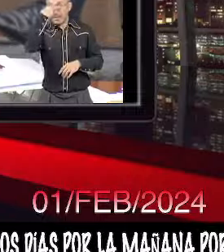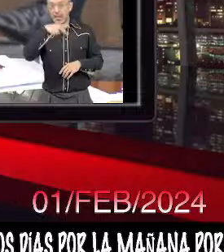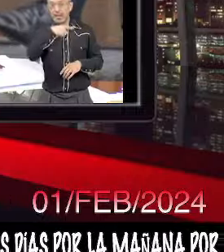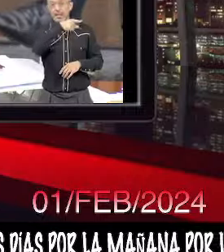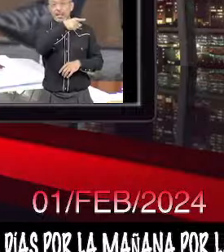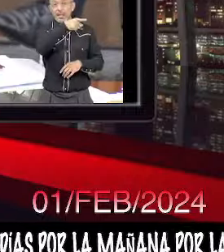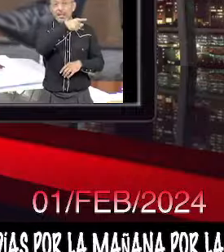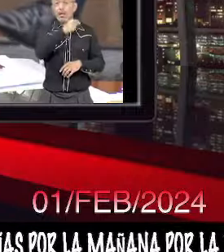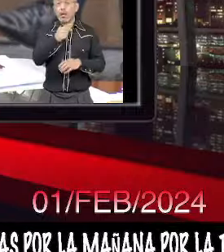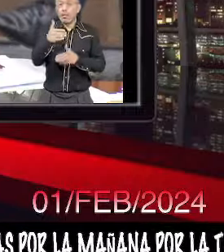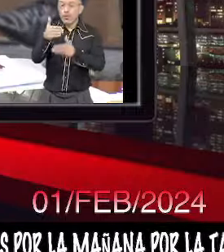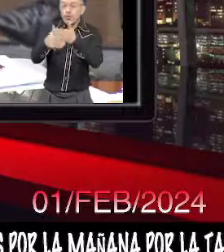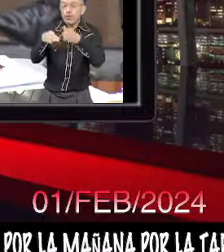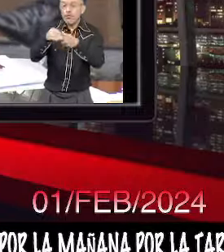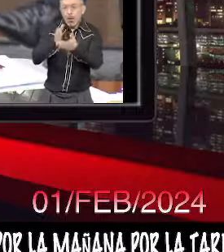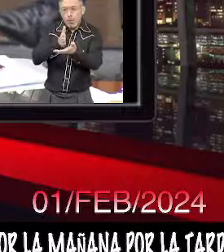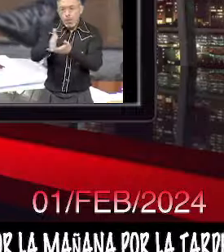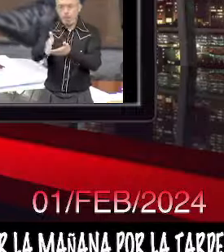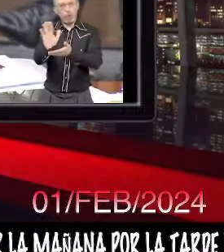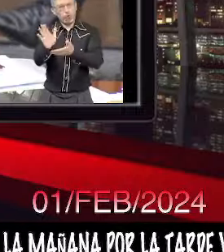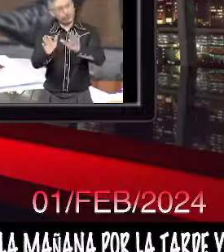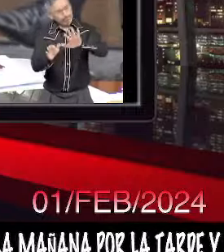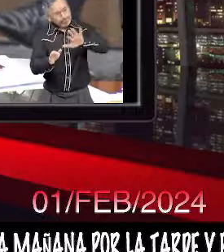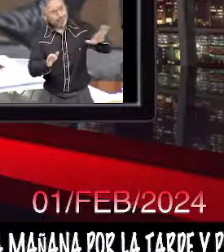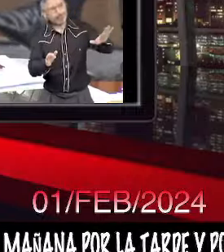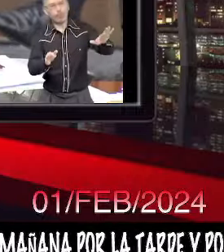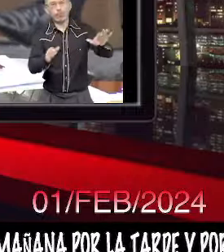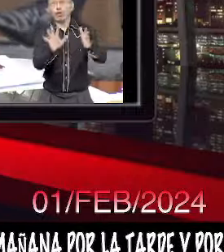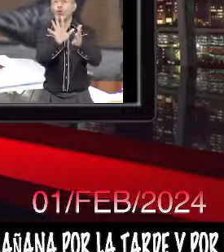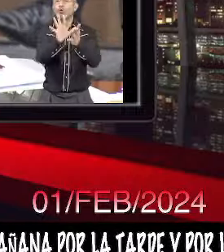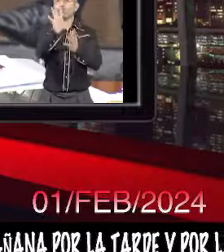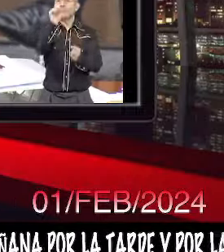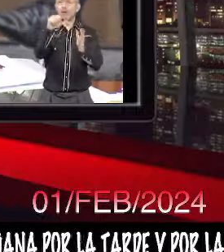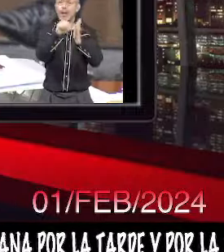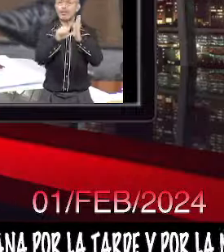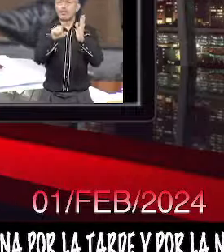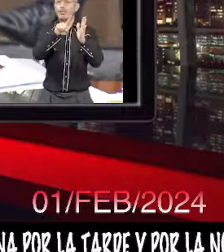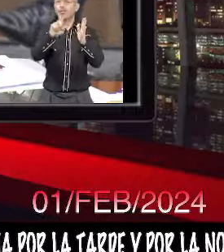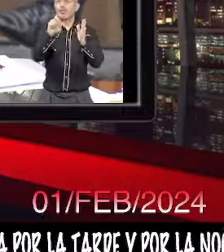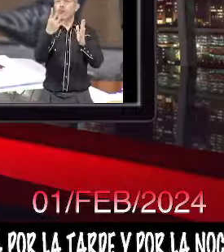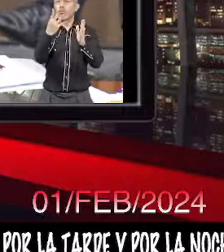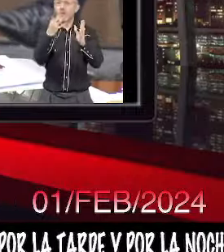ajeno. Modificamos el 134 de la Constitución.